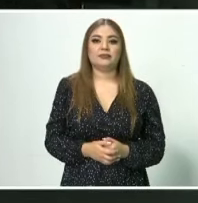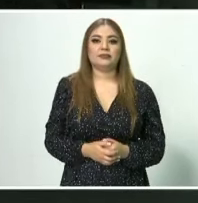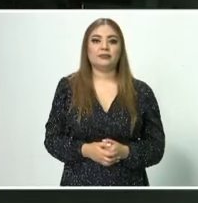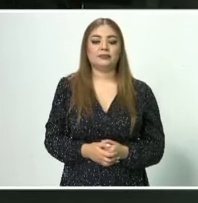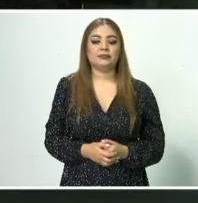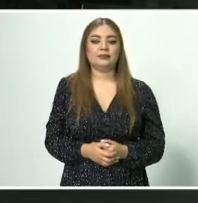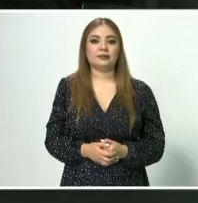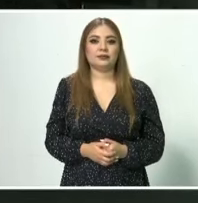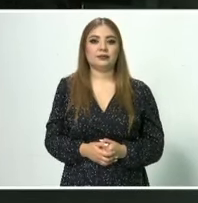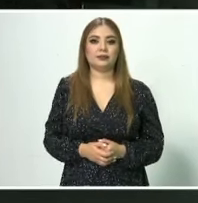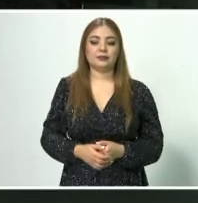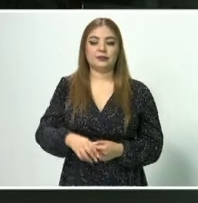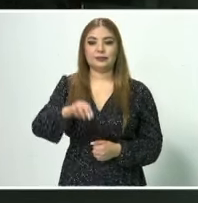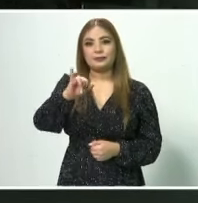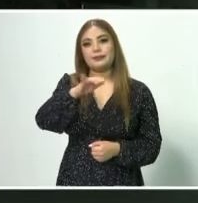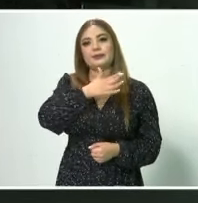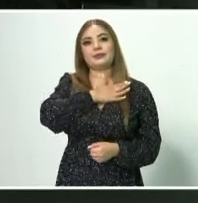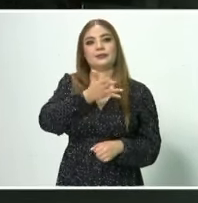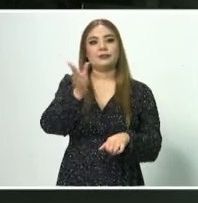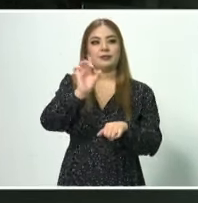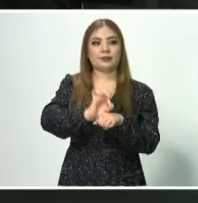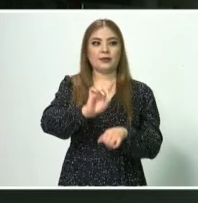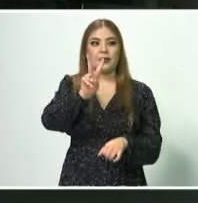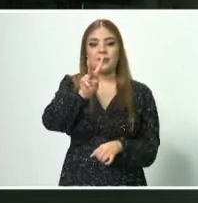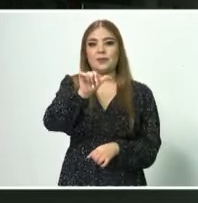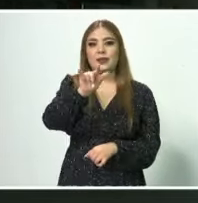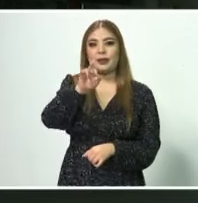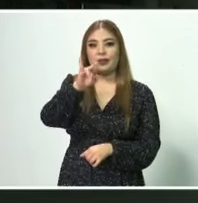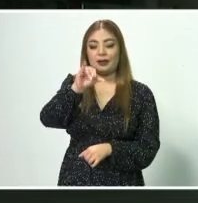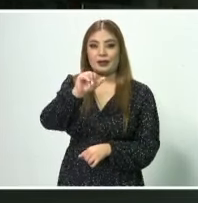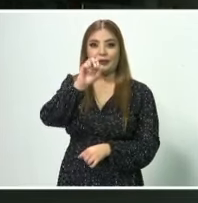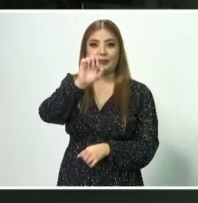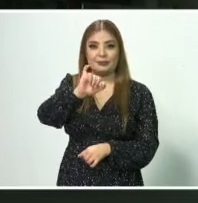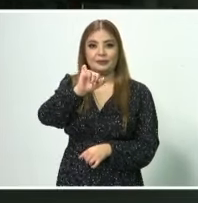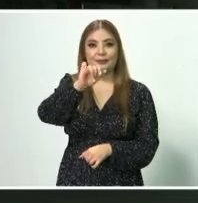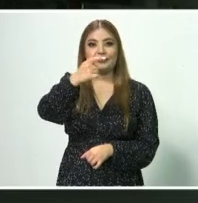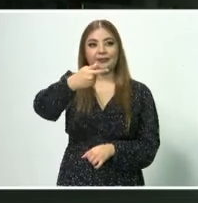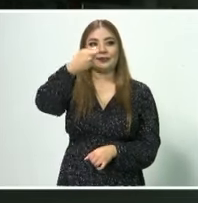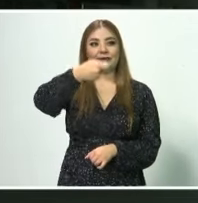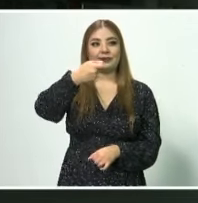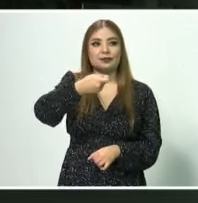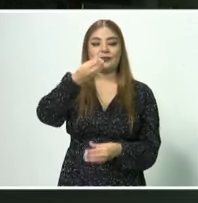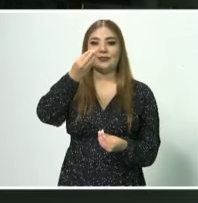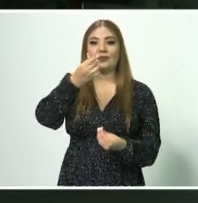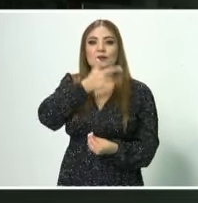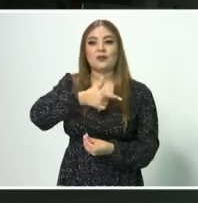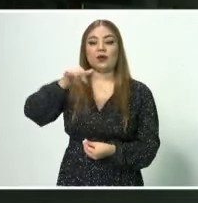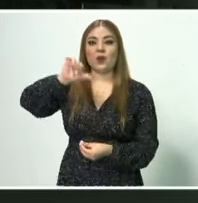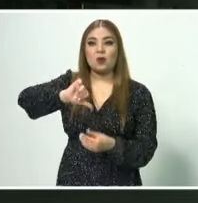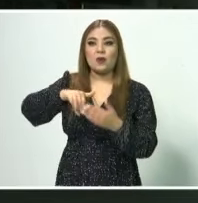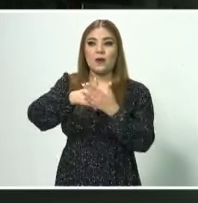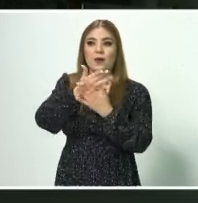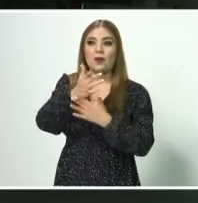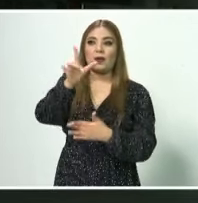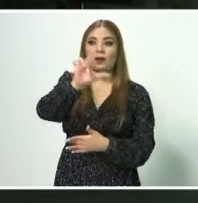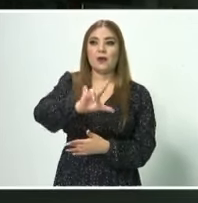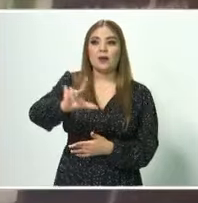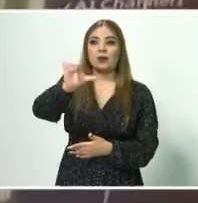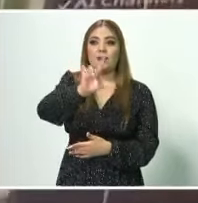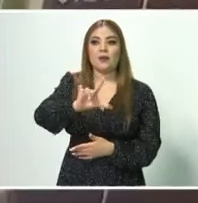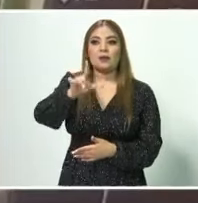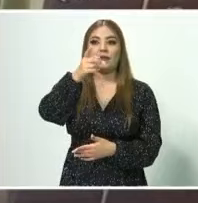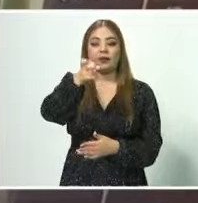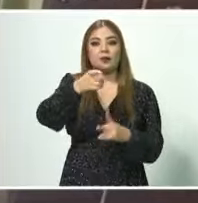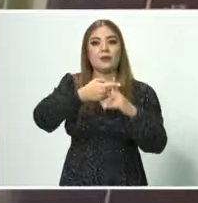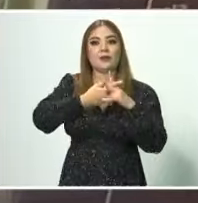días Muy buenos días Val te saludo con mucho gusto a ti y a toda la comarca Lagunera la mañana de este lunes inicio de